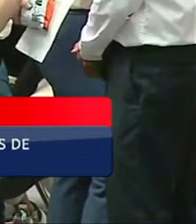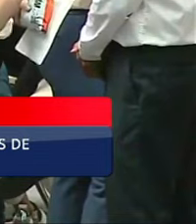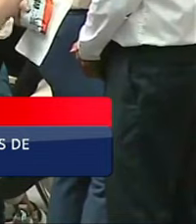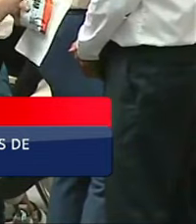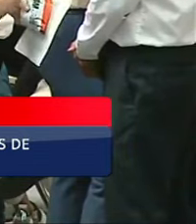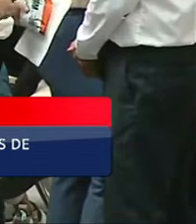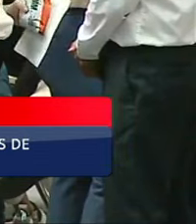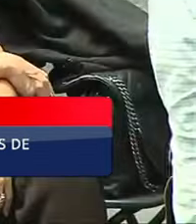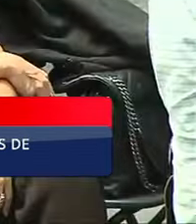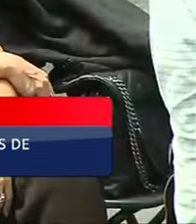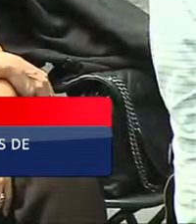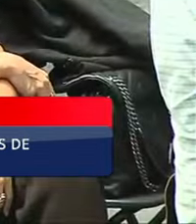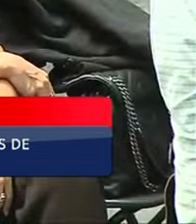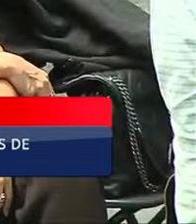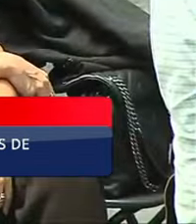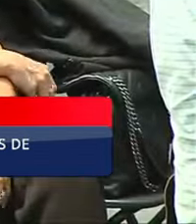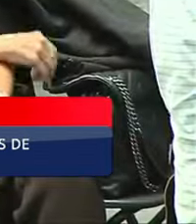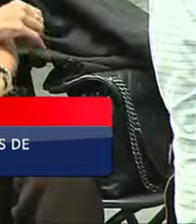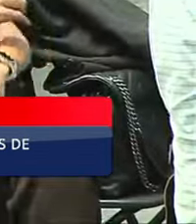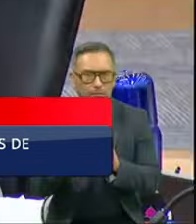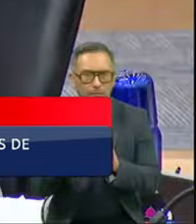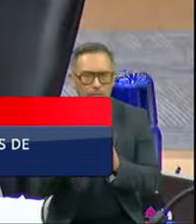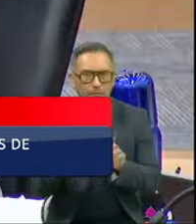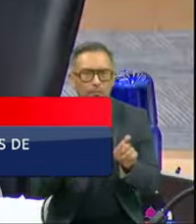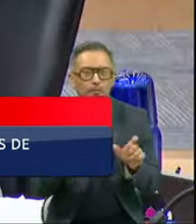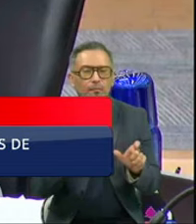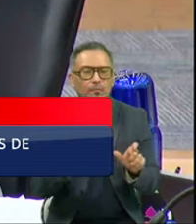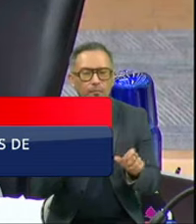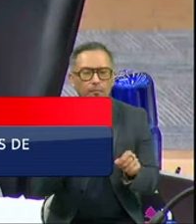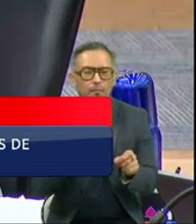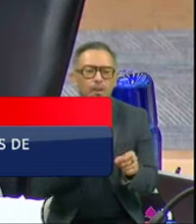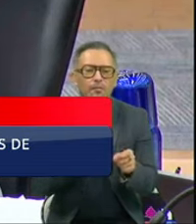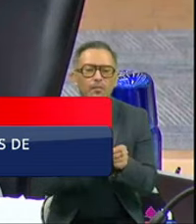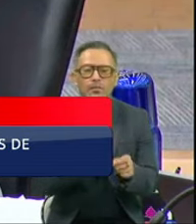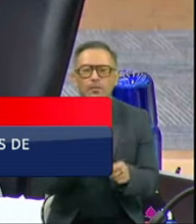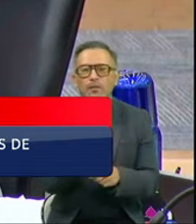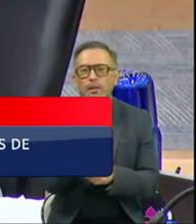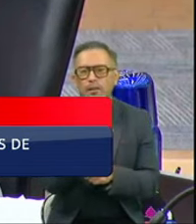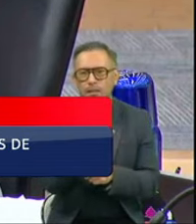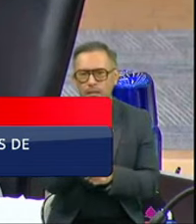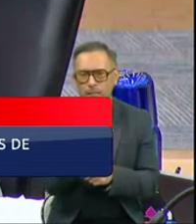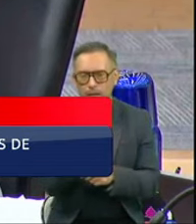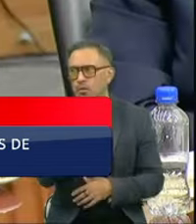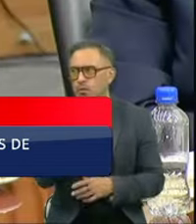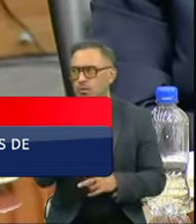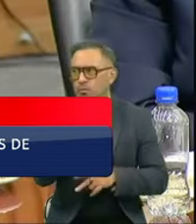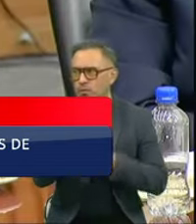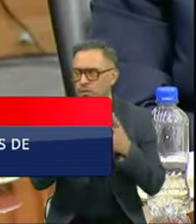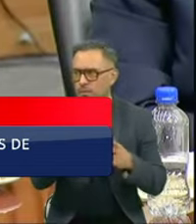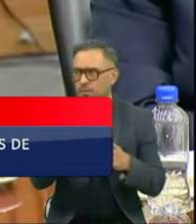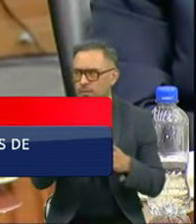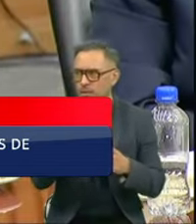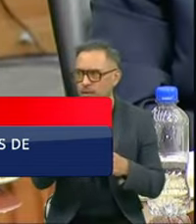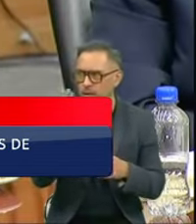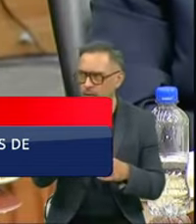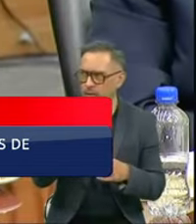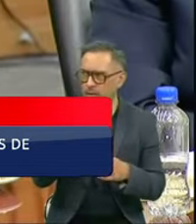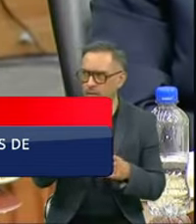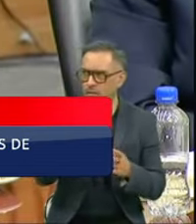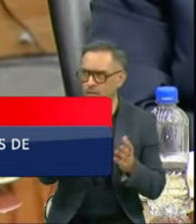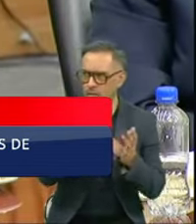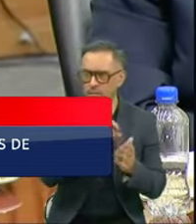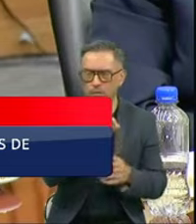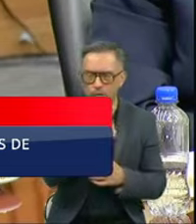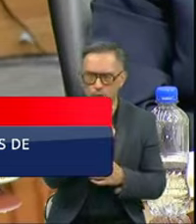esperamos un buen contingente de los trabajadores del Poder Judicial. Estamos con ellos, nos estamos respaldando. Y es un llamado también al único senador